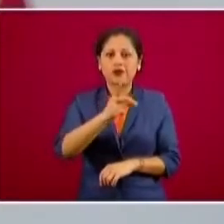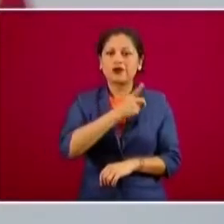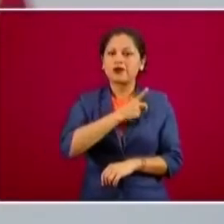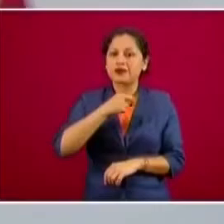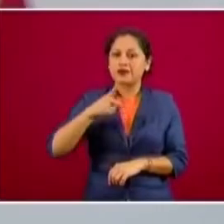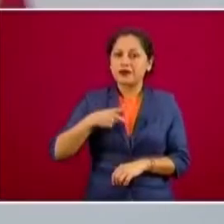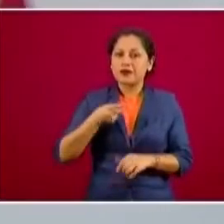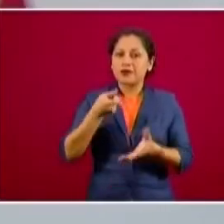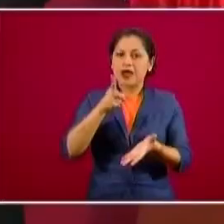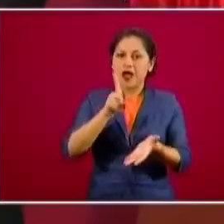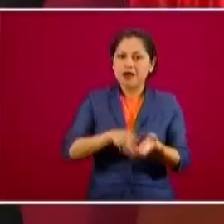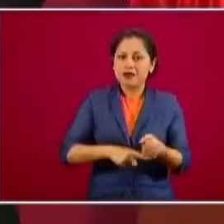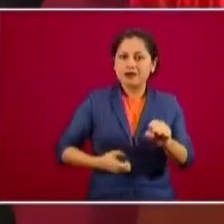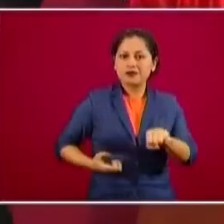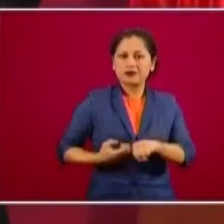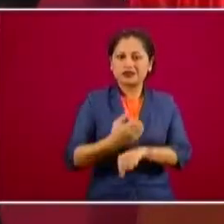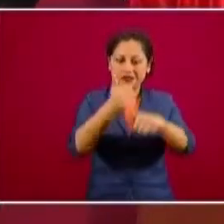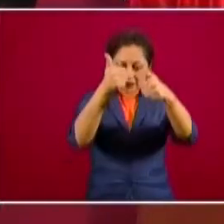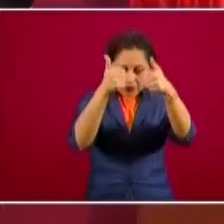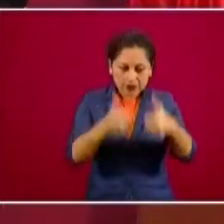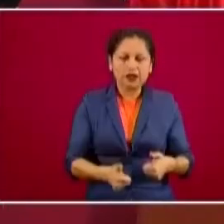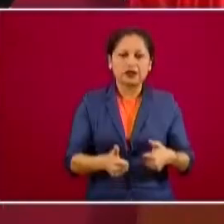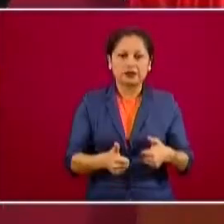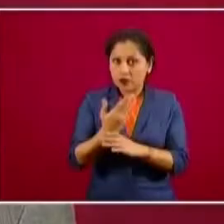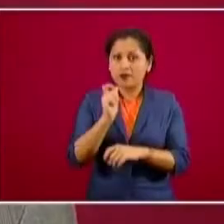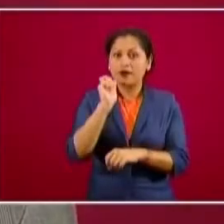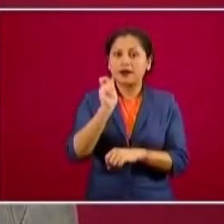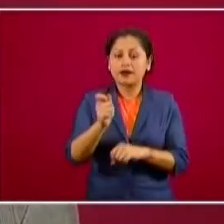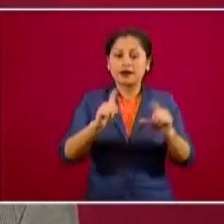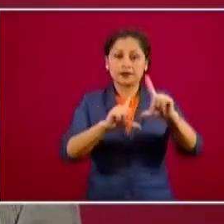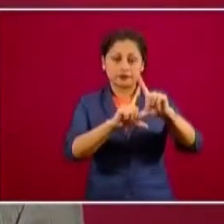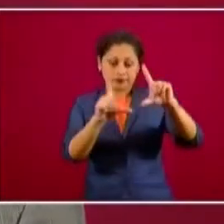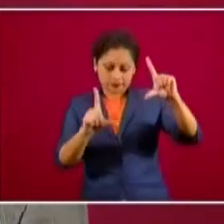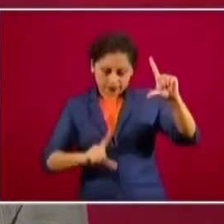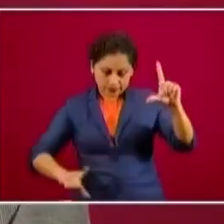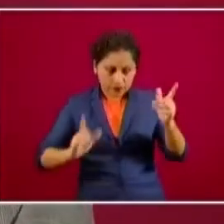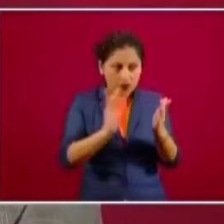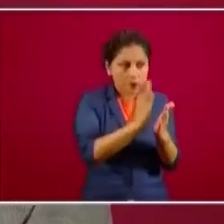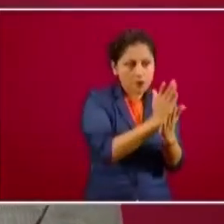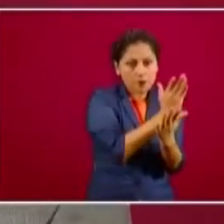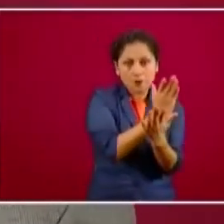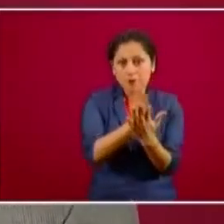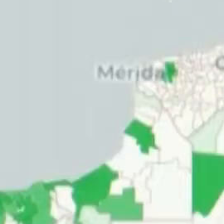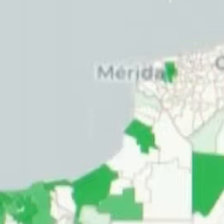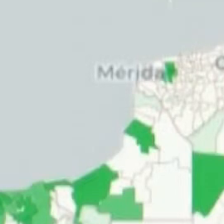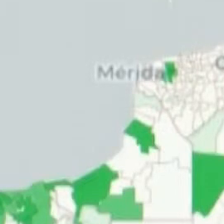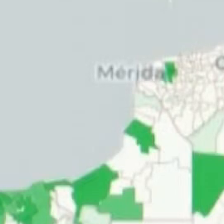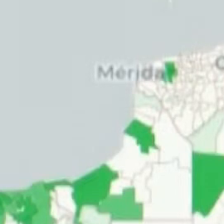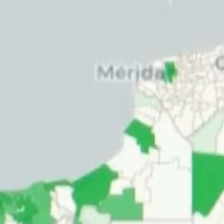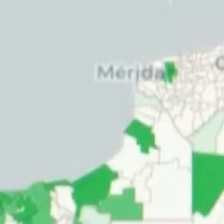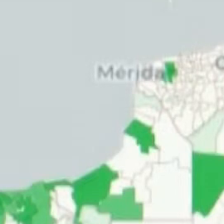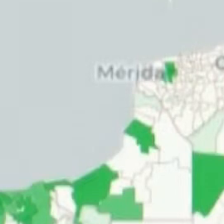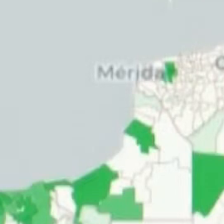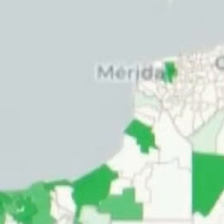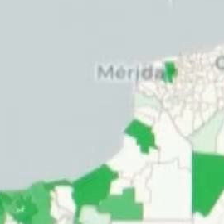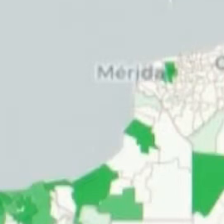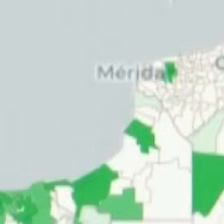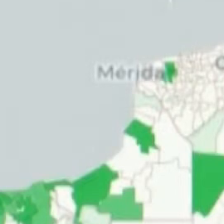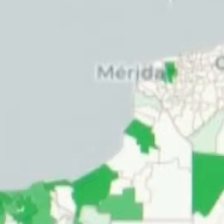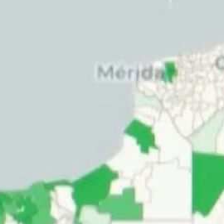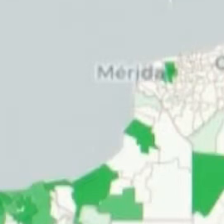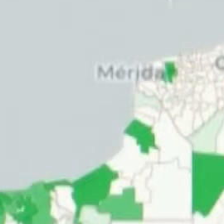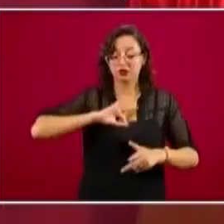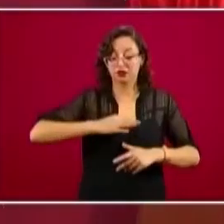y viceversa el funcionario federal precisó que por estados y municipios se deberán ir atendiendo las